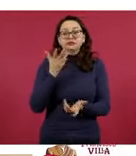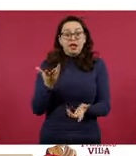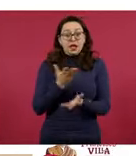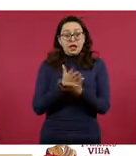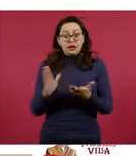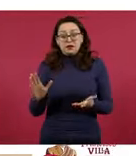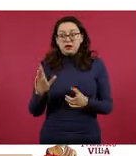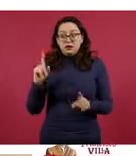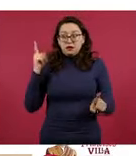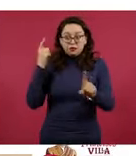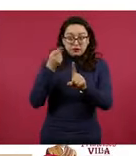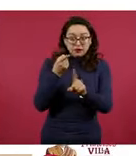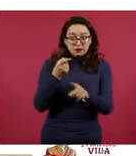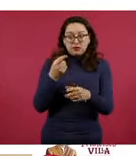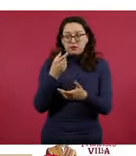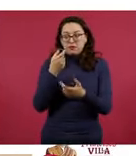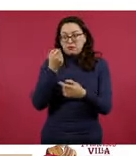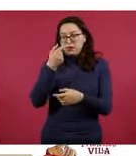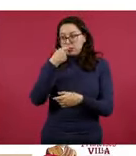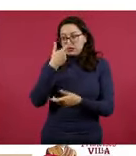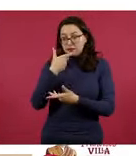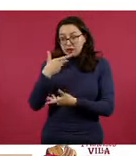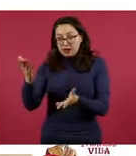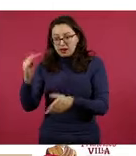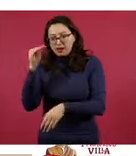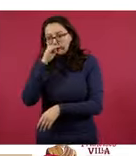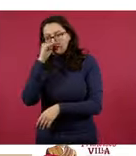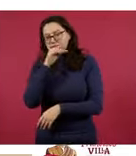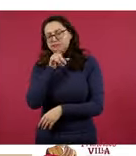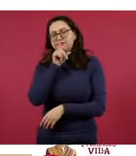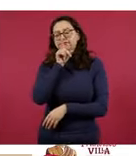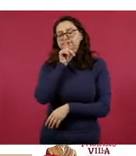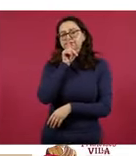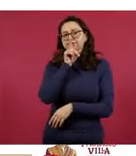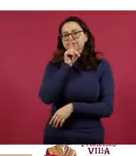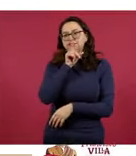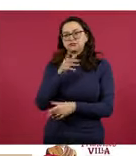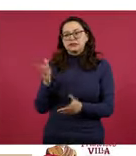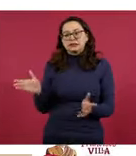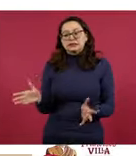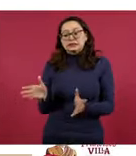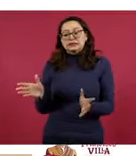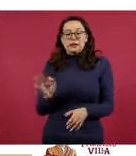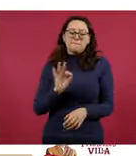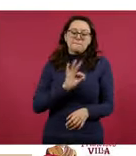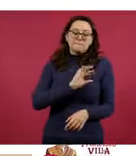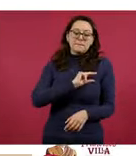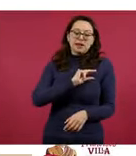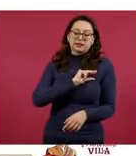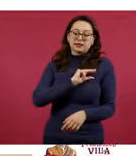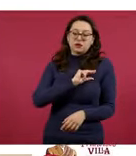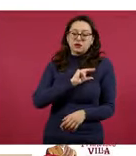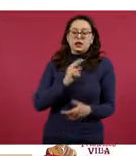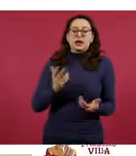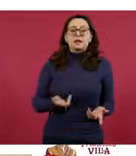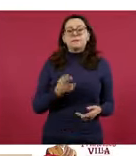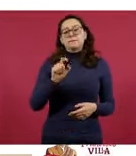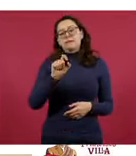medicamento. No había un sistema de abasto de medicamentos ni de control de los mismos. Había, digamos que 23 o